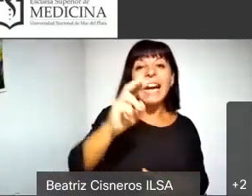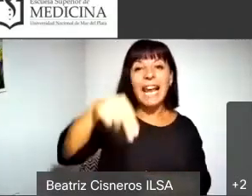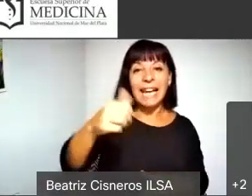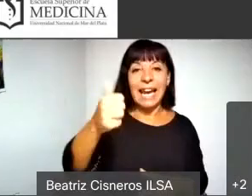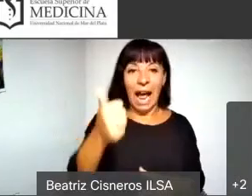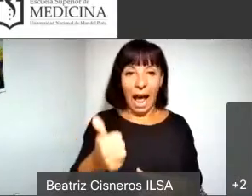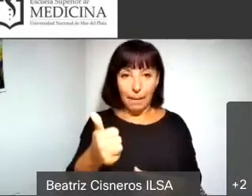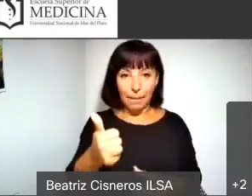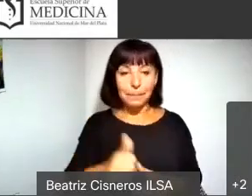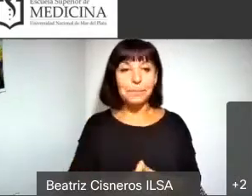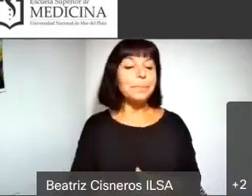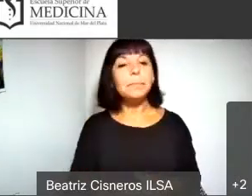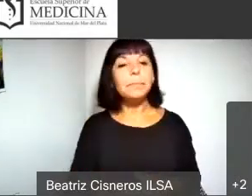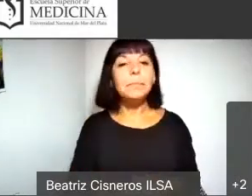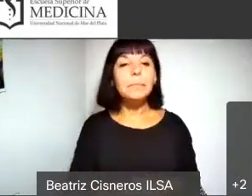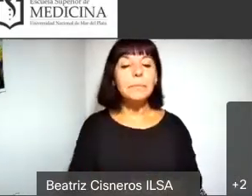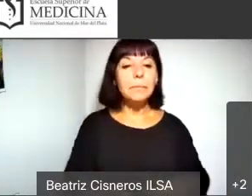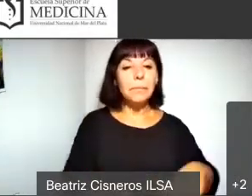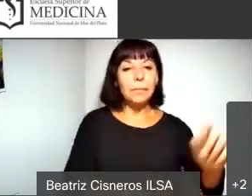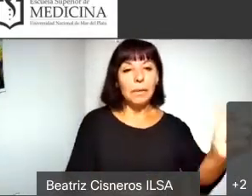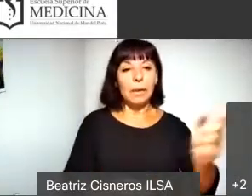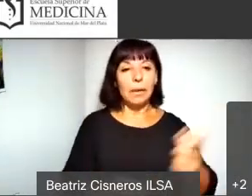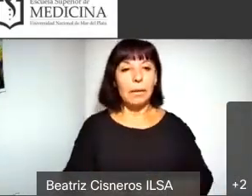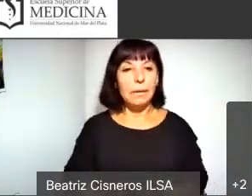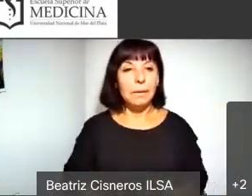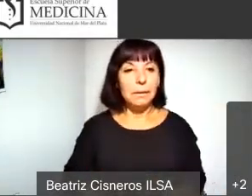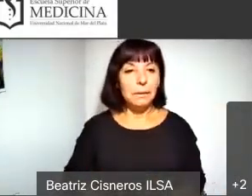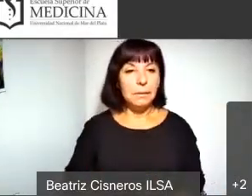con rudimentos de polipéptidos.